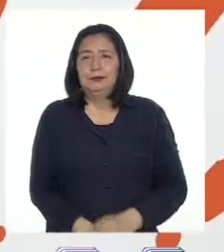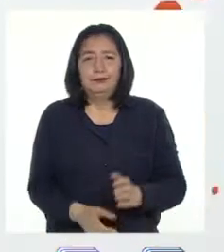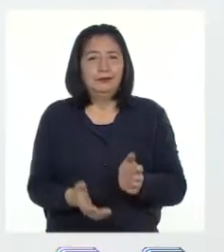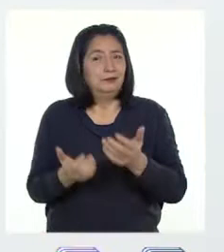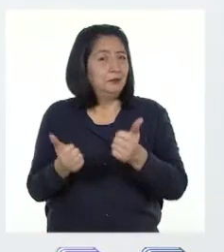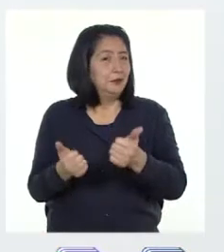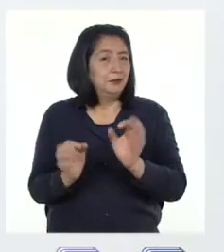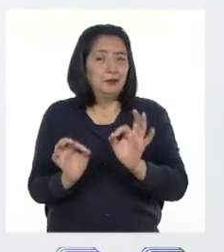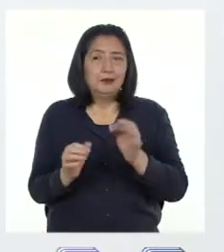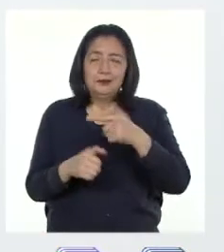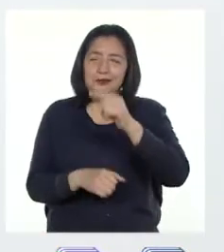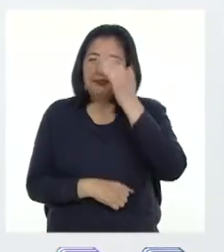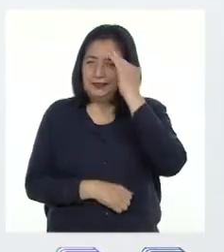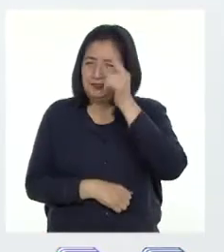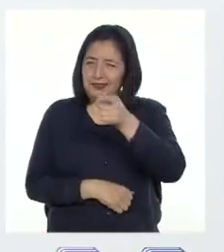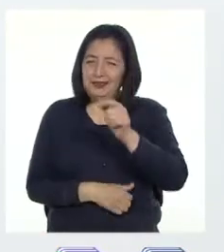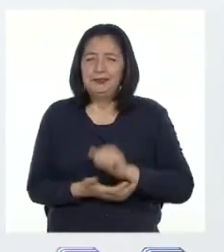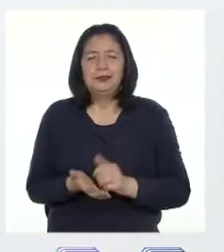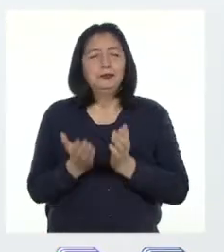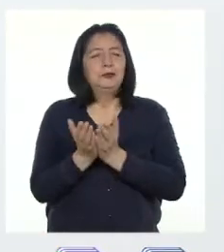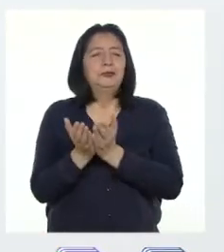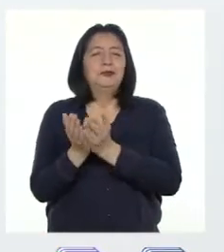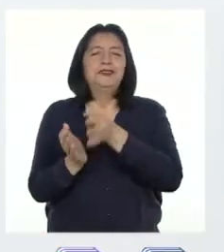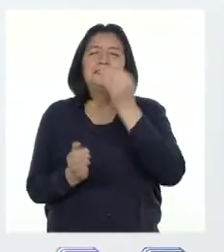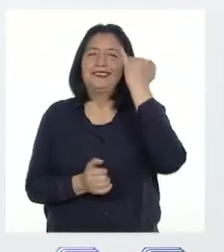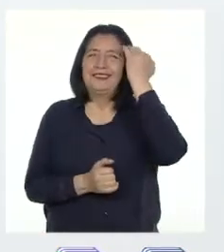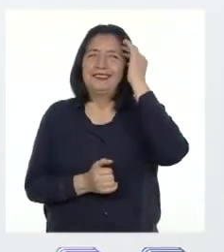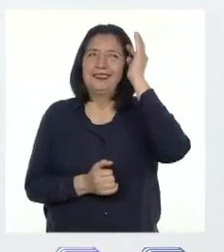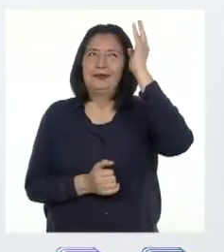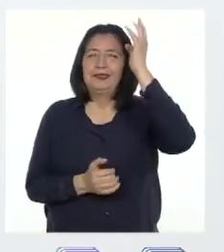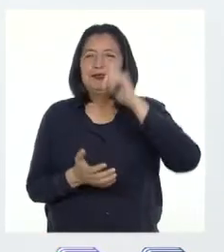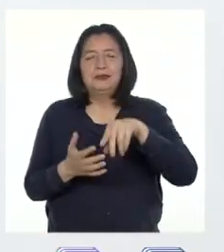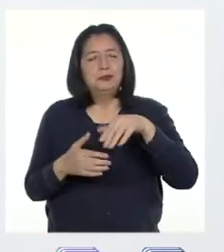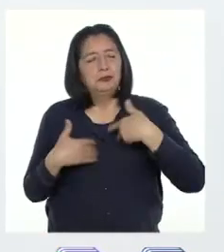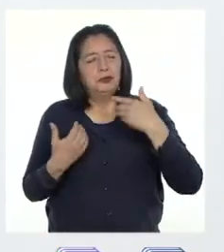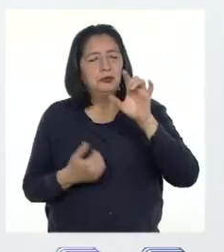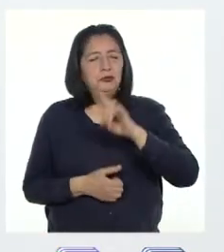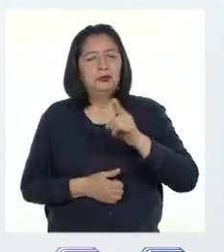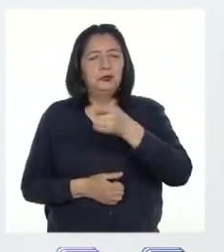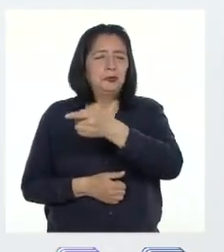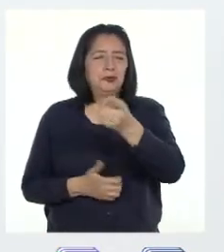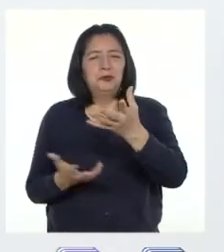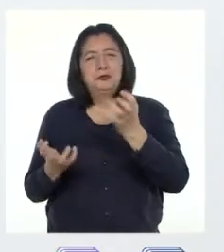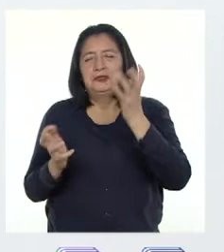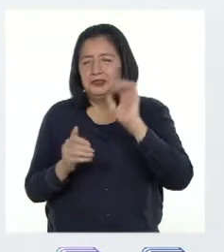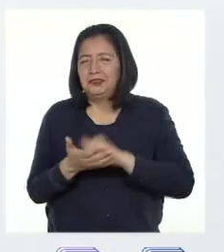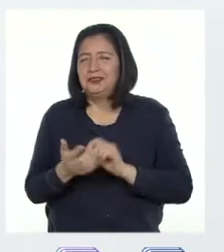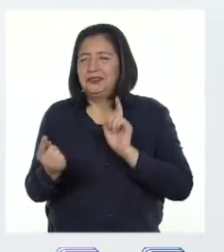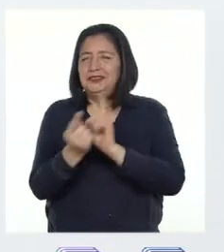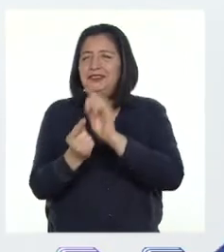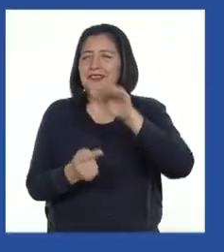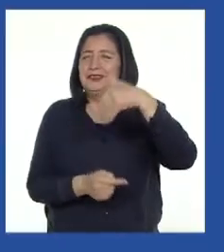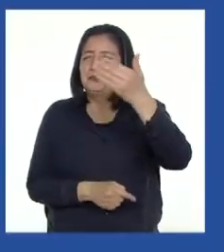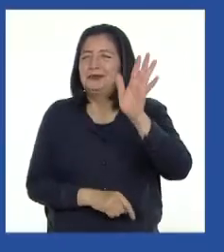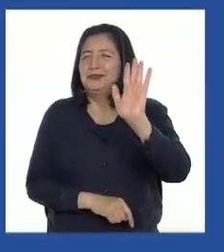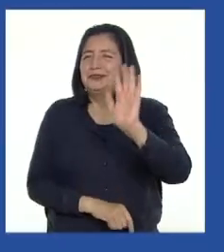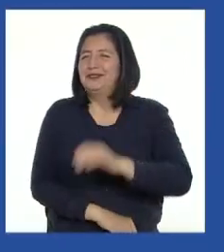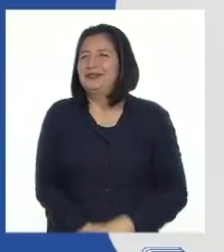Eso, ahora ya sabes que tienes un bote imaginario y lo puedes usar cuando tú quieras. ¡Hasta pronto!